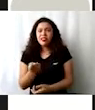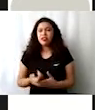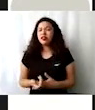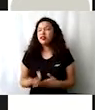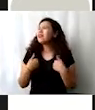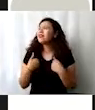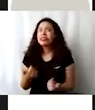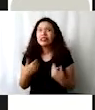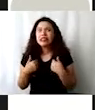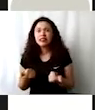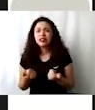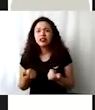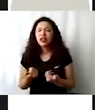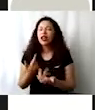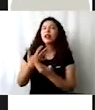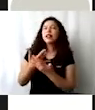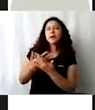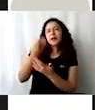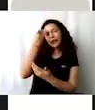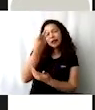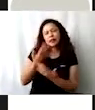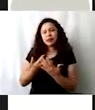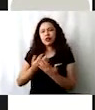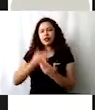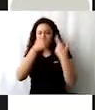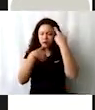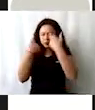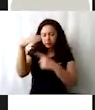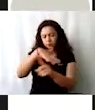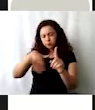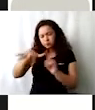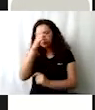comprendo. Esperen un momento. Déjenme analizar un poco la situación.